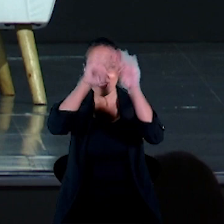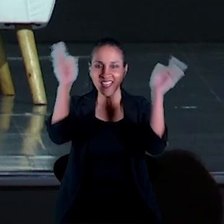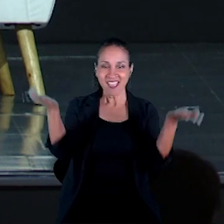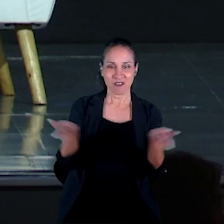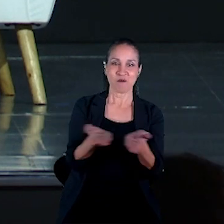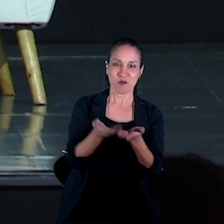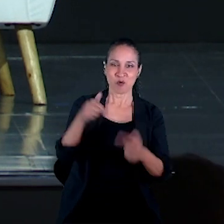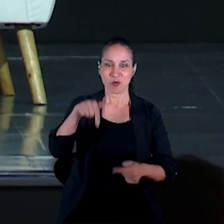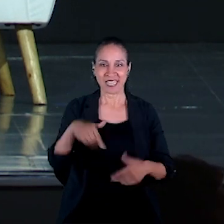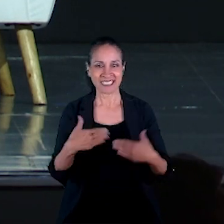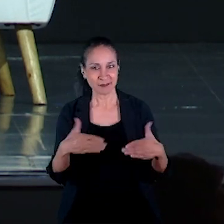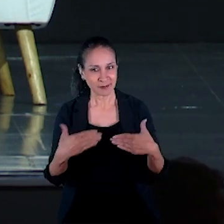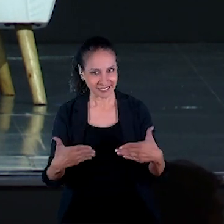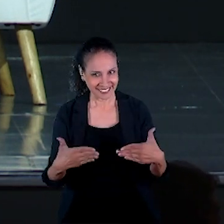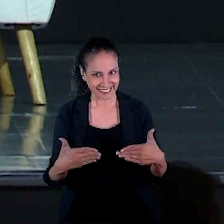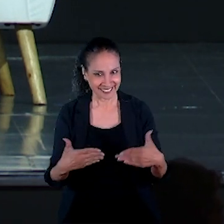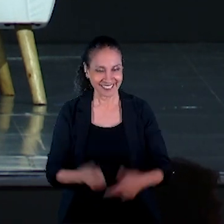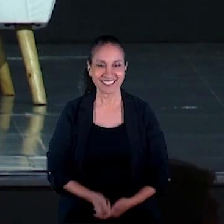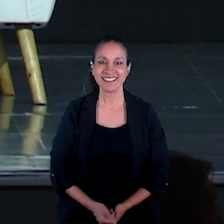Muchas